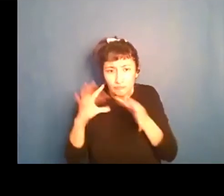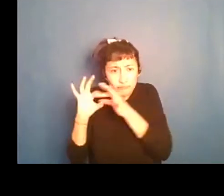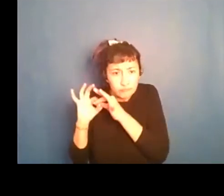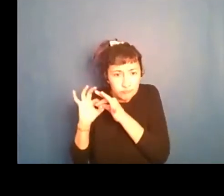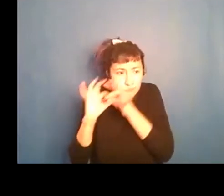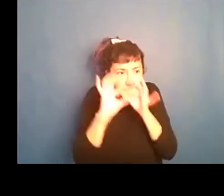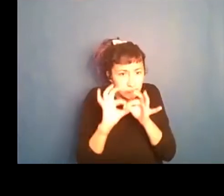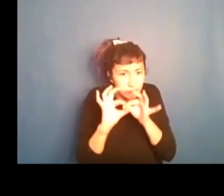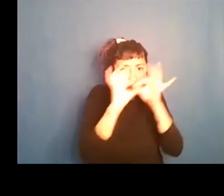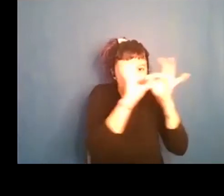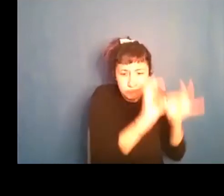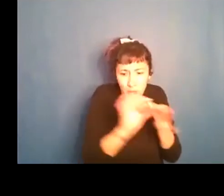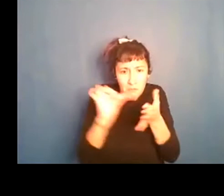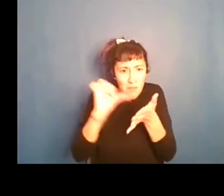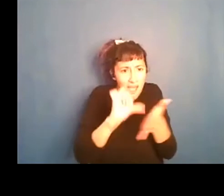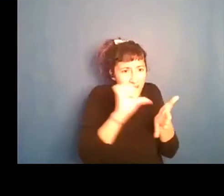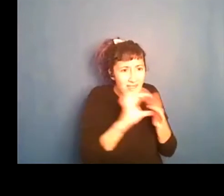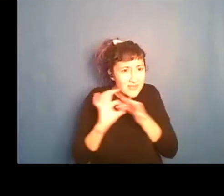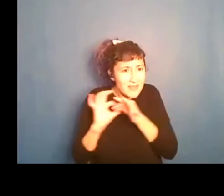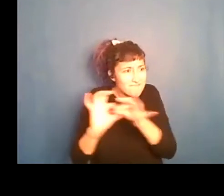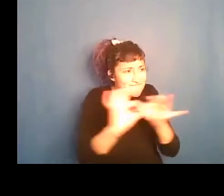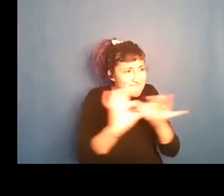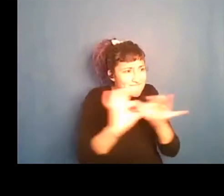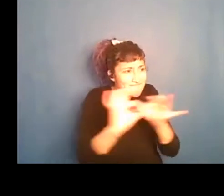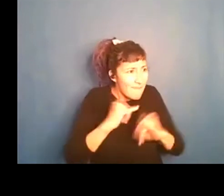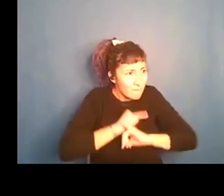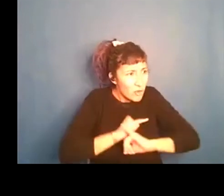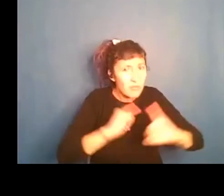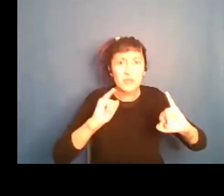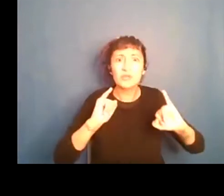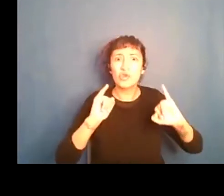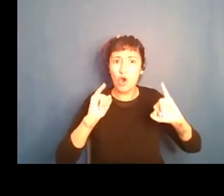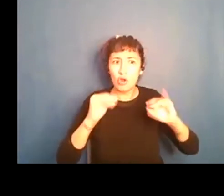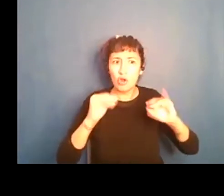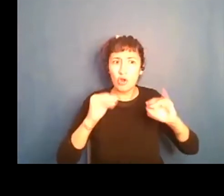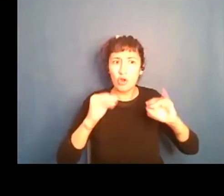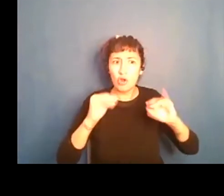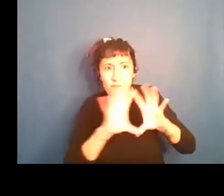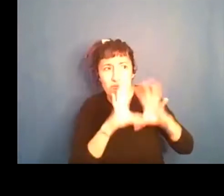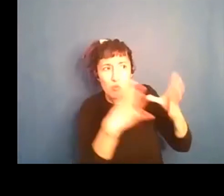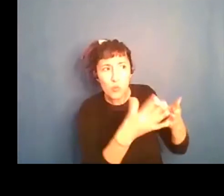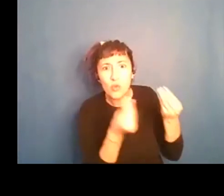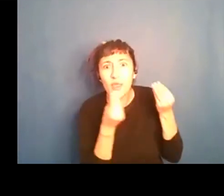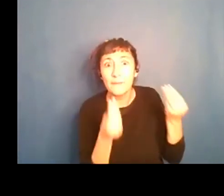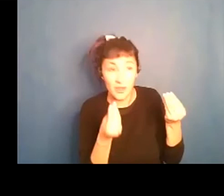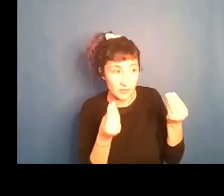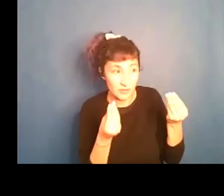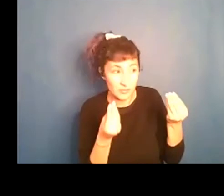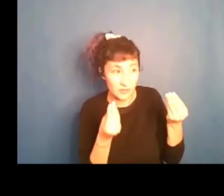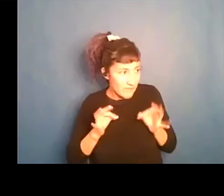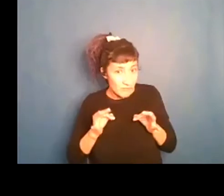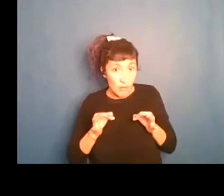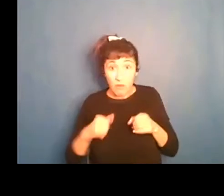de los países. Tenemos información con el resto de los países. ¿Qué es lo que sucede y lo que no sucede? Y hoy por hoy seguimos